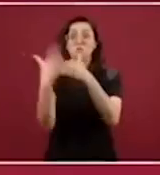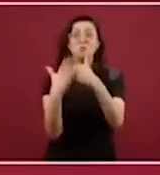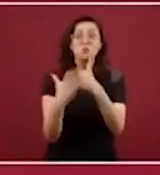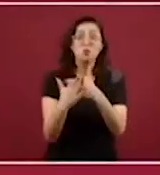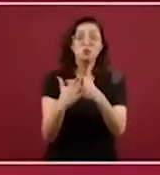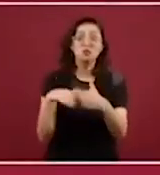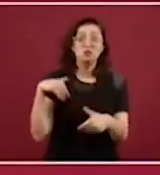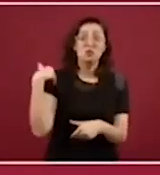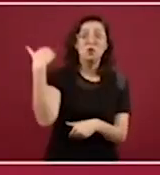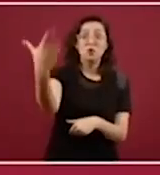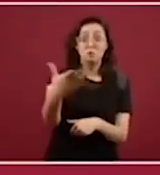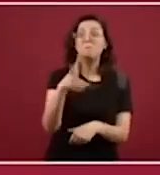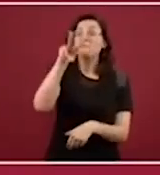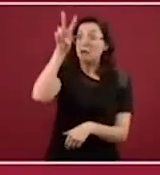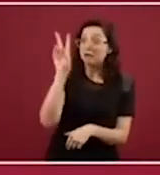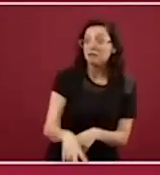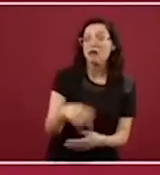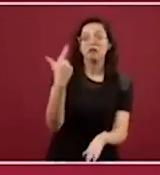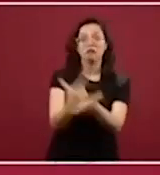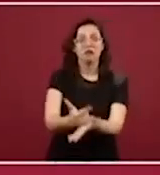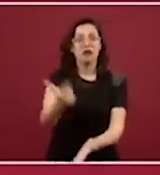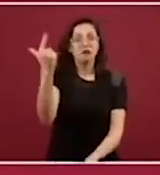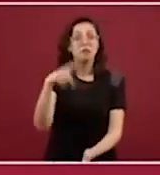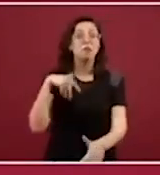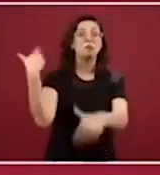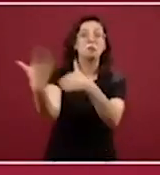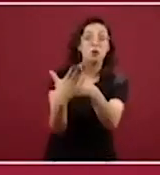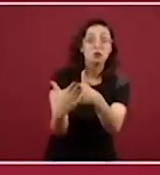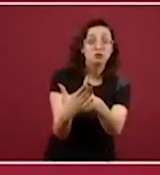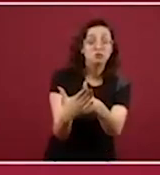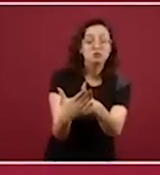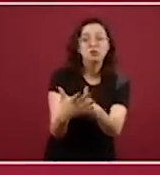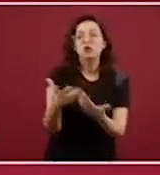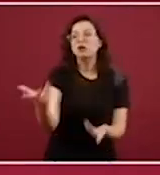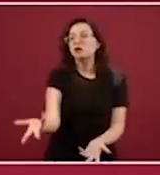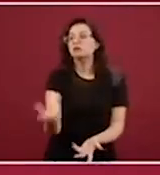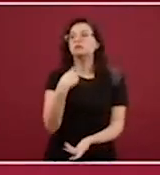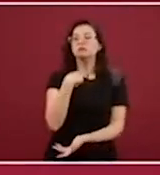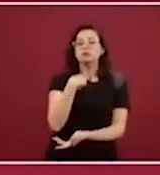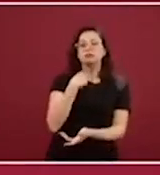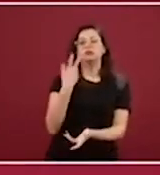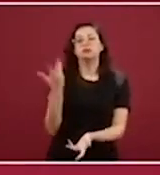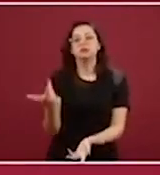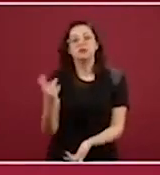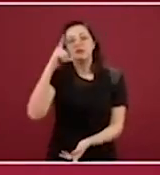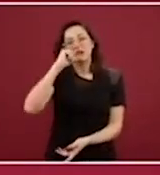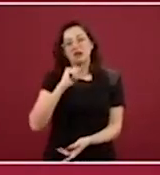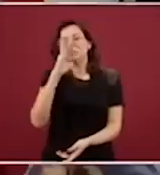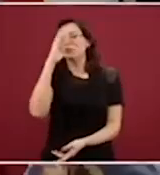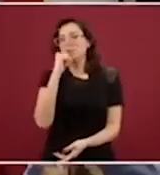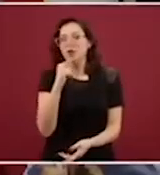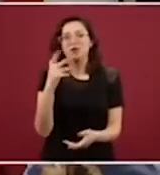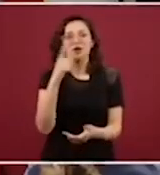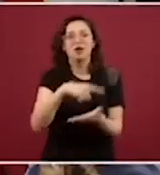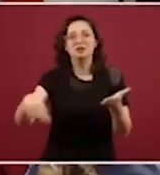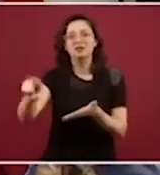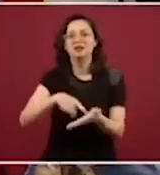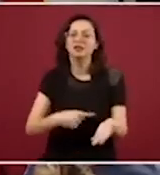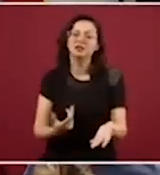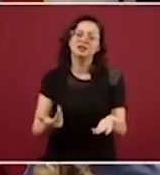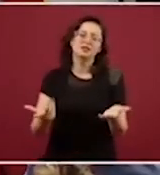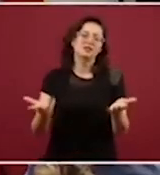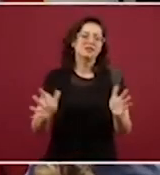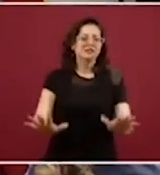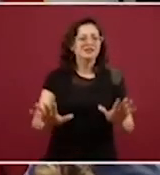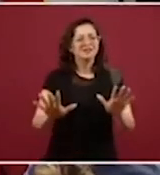desgaste económico y social que hace que no se puedan aplicar. Entonces, pedimos, hacemos un llamado a la